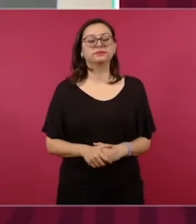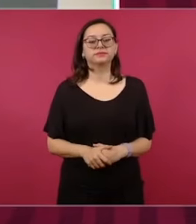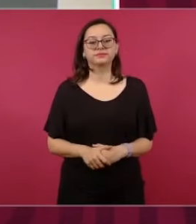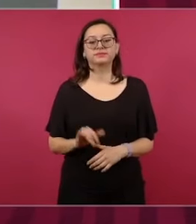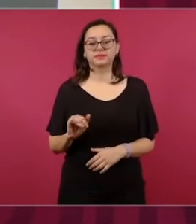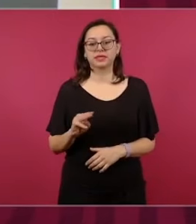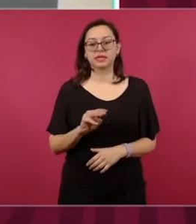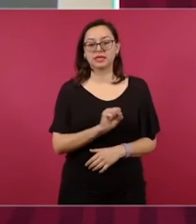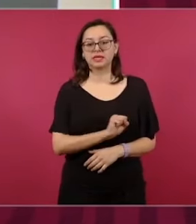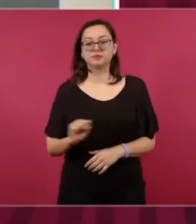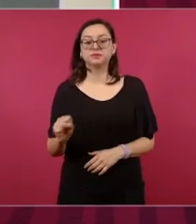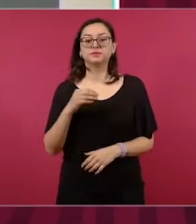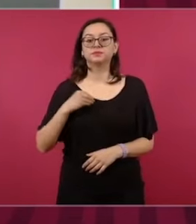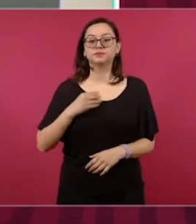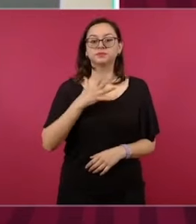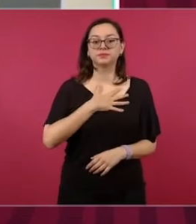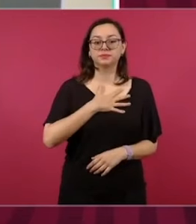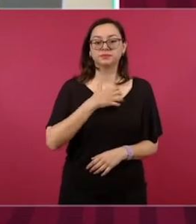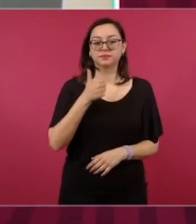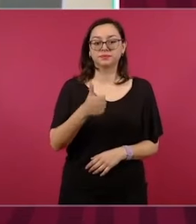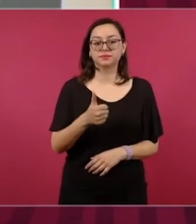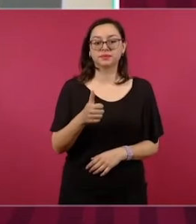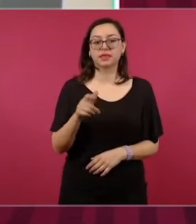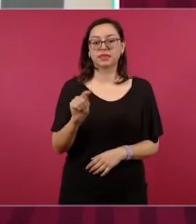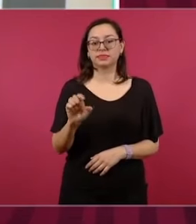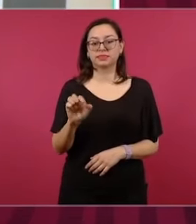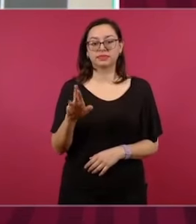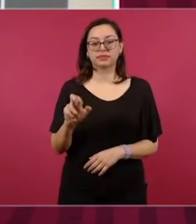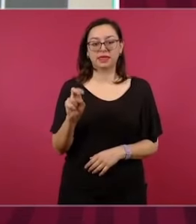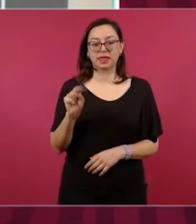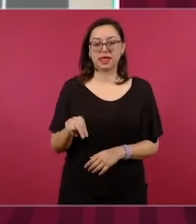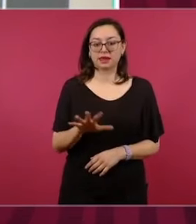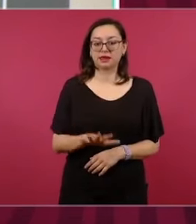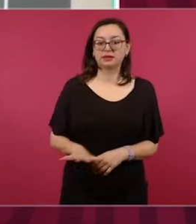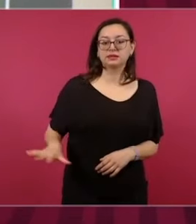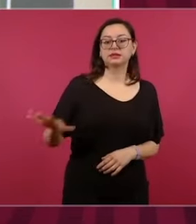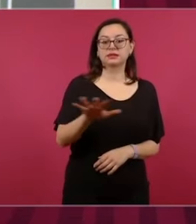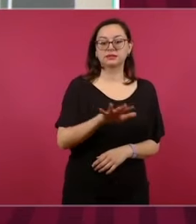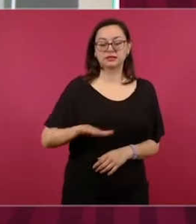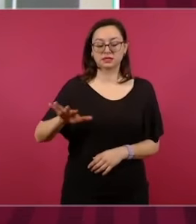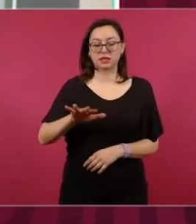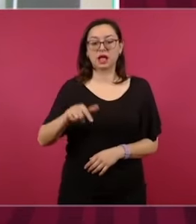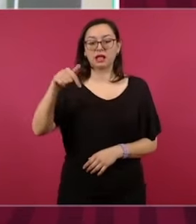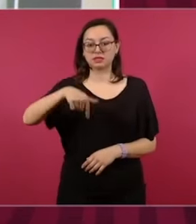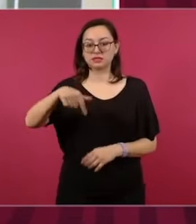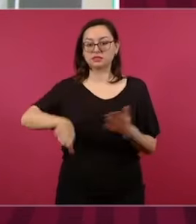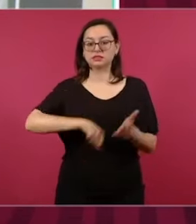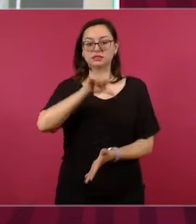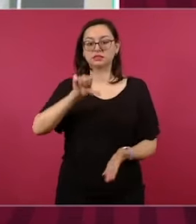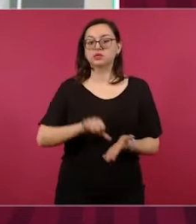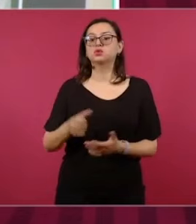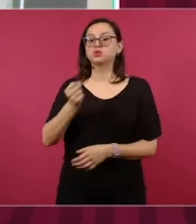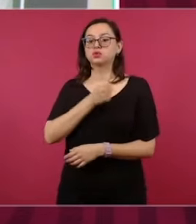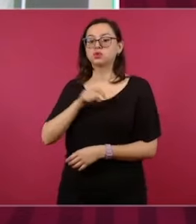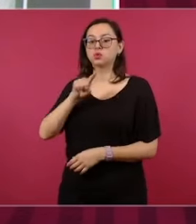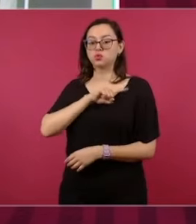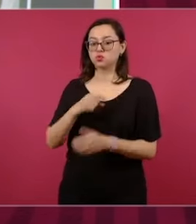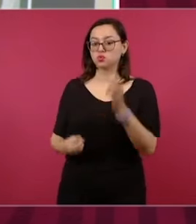de Terán, de la colonia Terán. Este IMSS Bienestar, este centro de